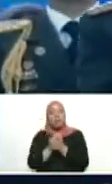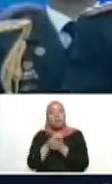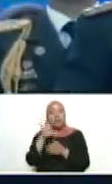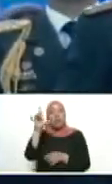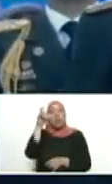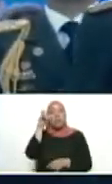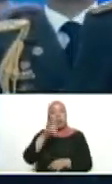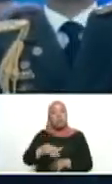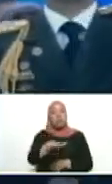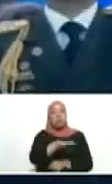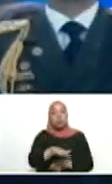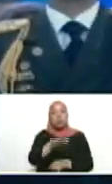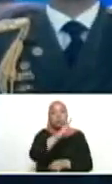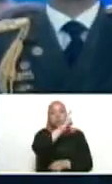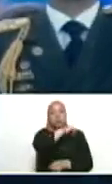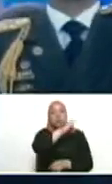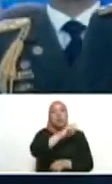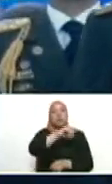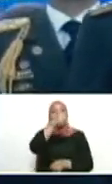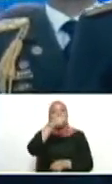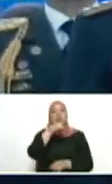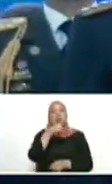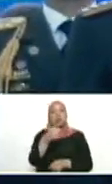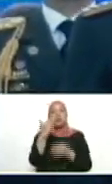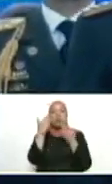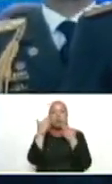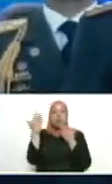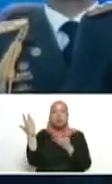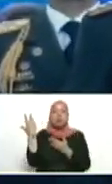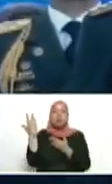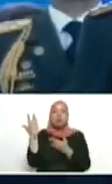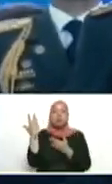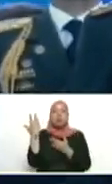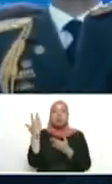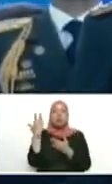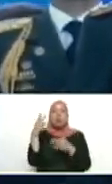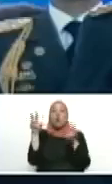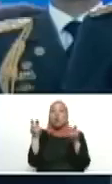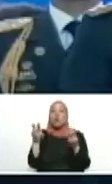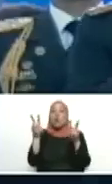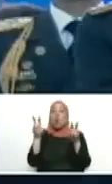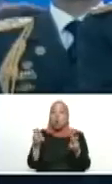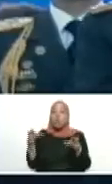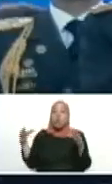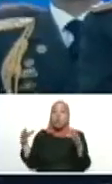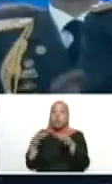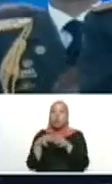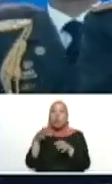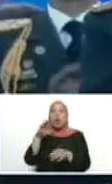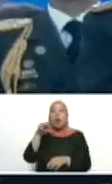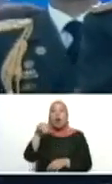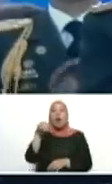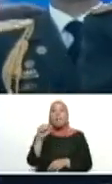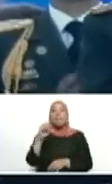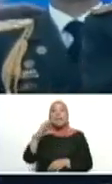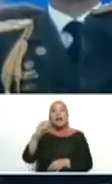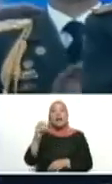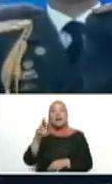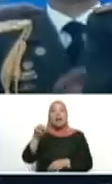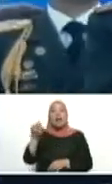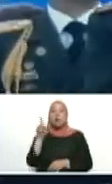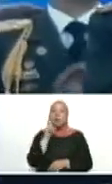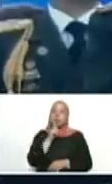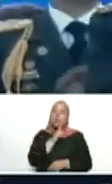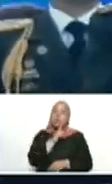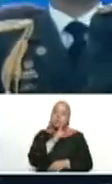del pueblo, el mayor general Marcano Tábata, nuevo comandante general de la Milicia Nacional